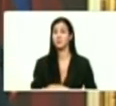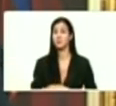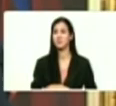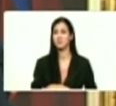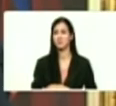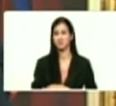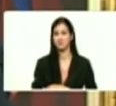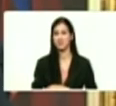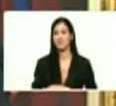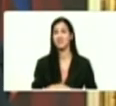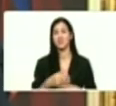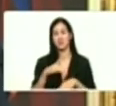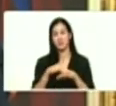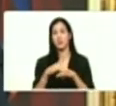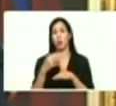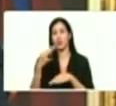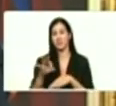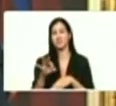este